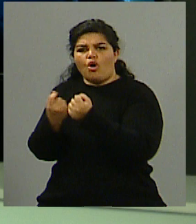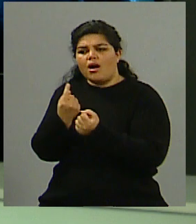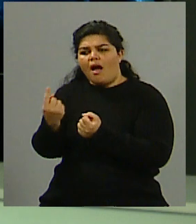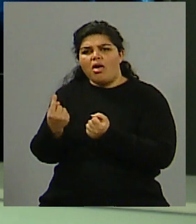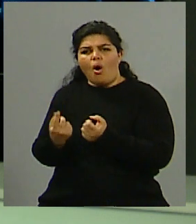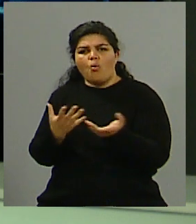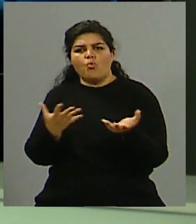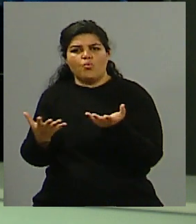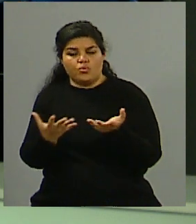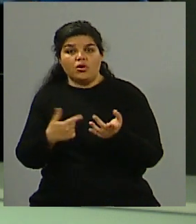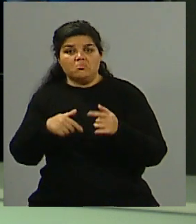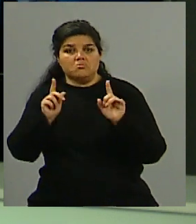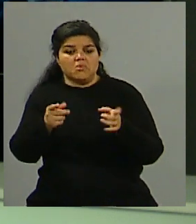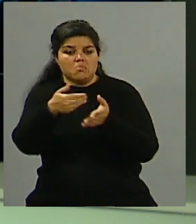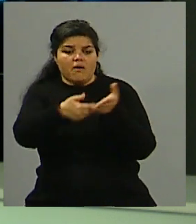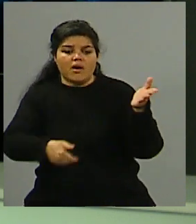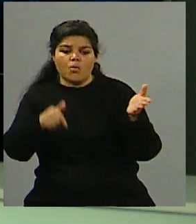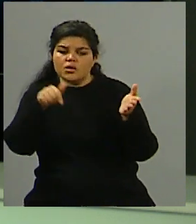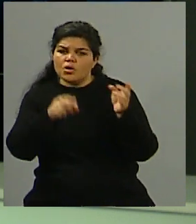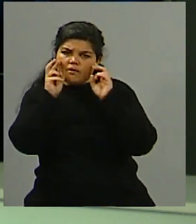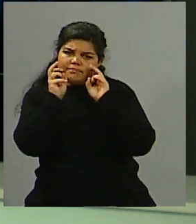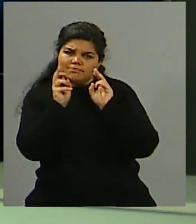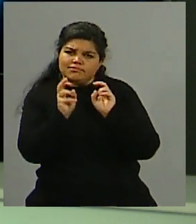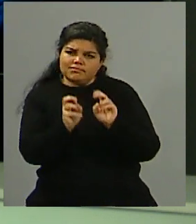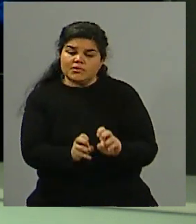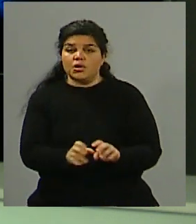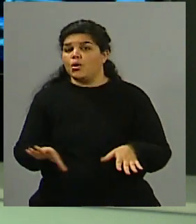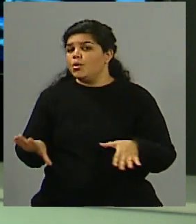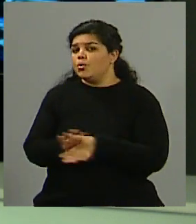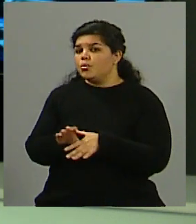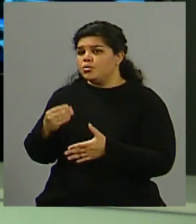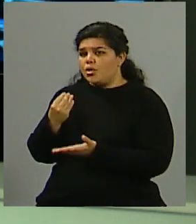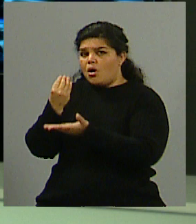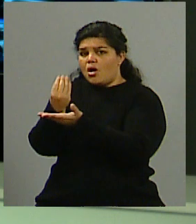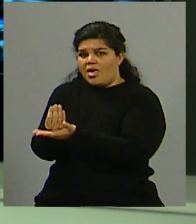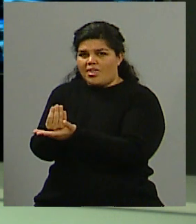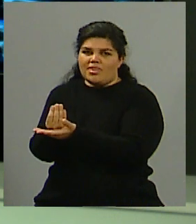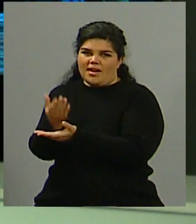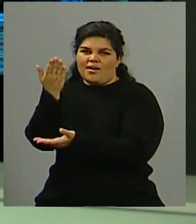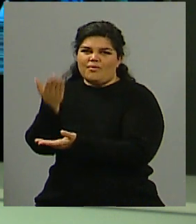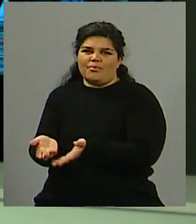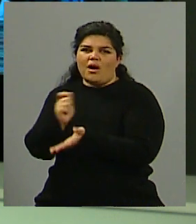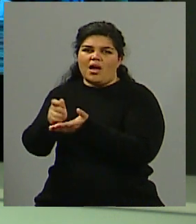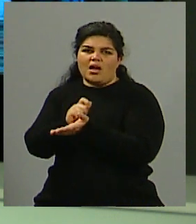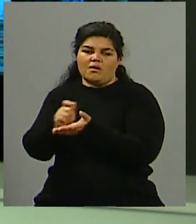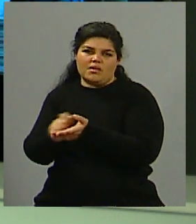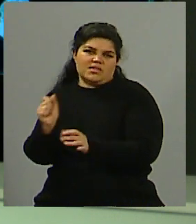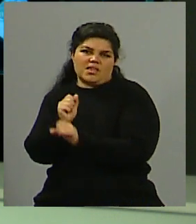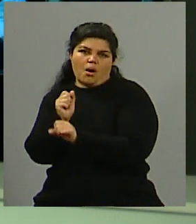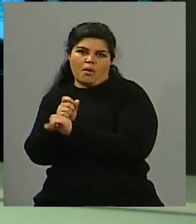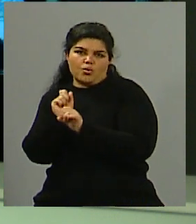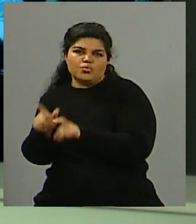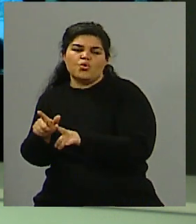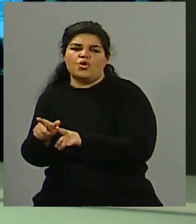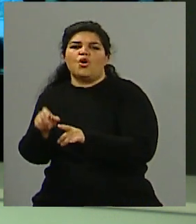para el Mm. campo de la evaluación. Claro, justamente vos tenés un trabajo que se llama Luces y Sombras sobre la evaluación. ¿Por qué Mm. es tan